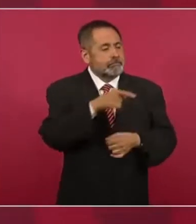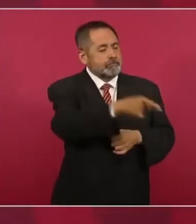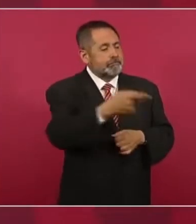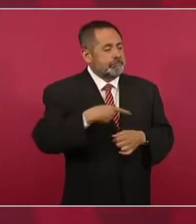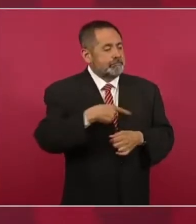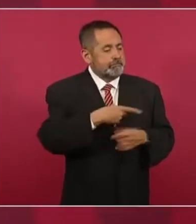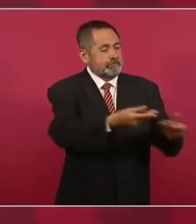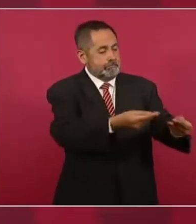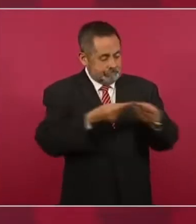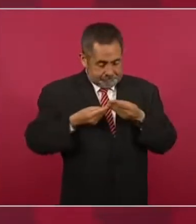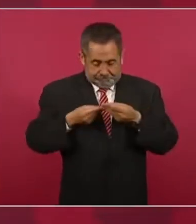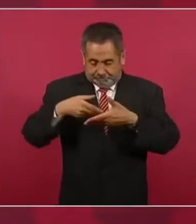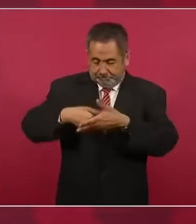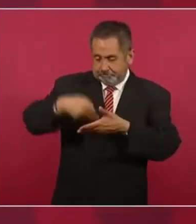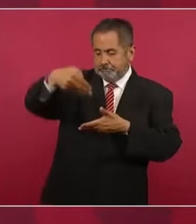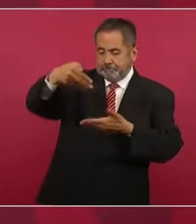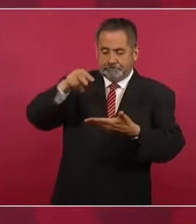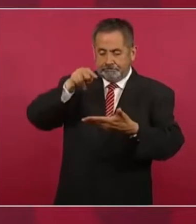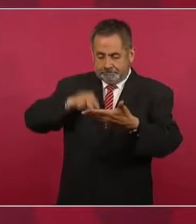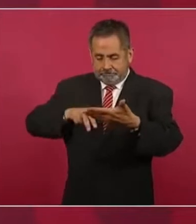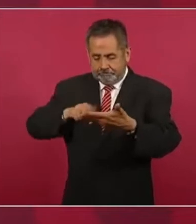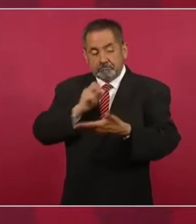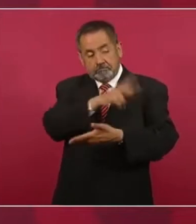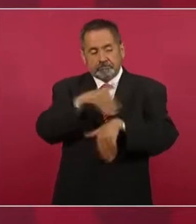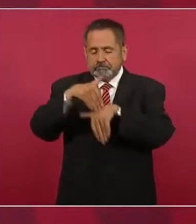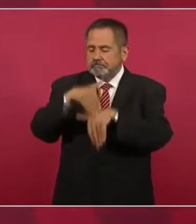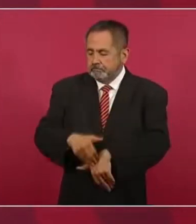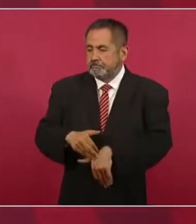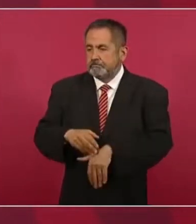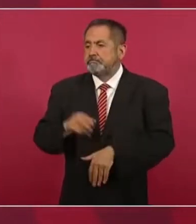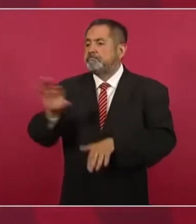durante mucho tiempo.